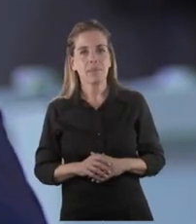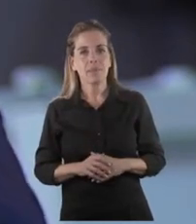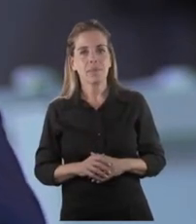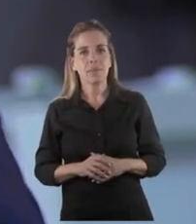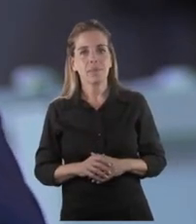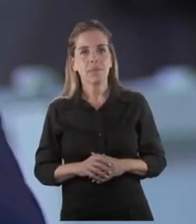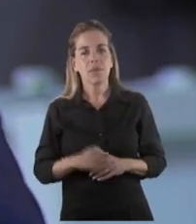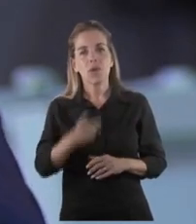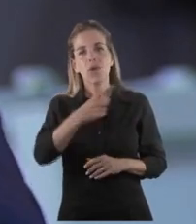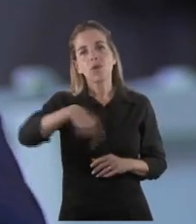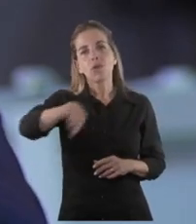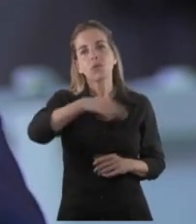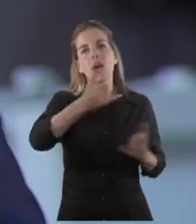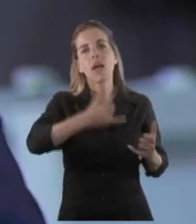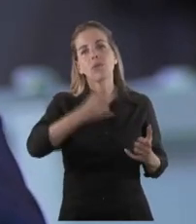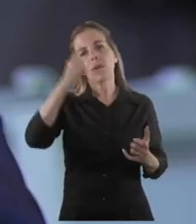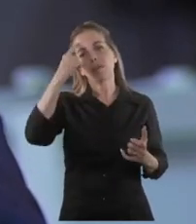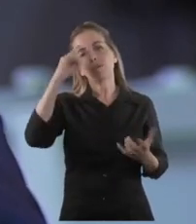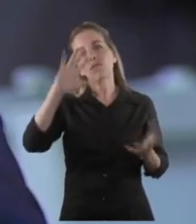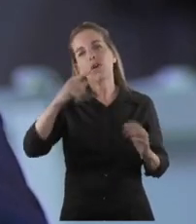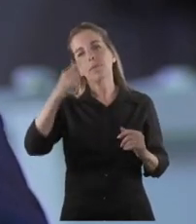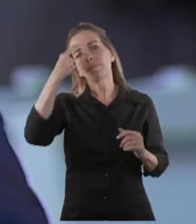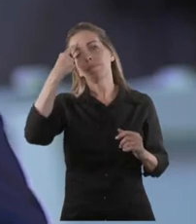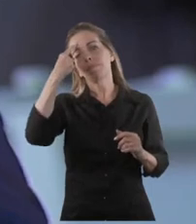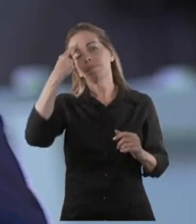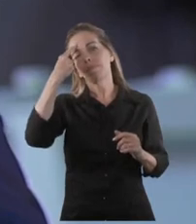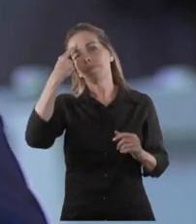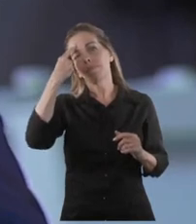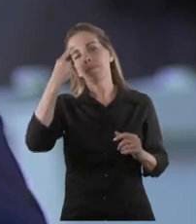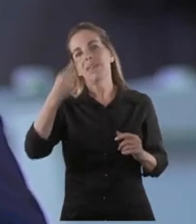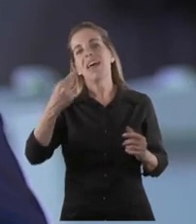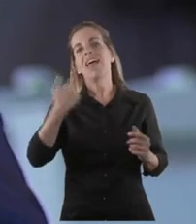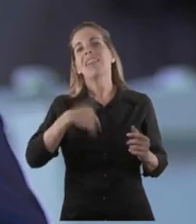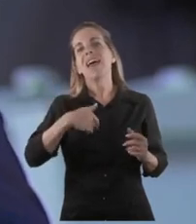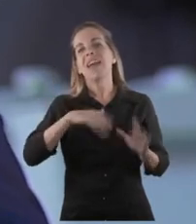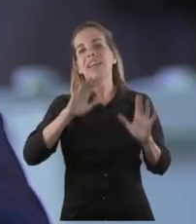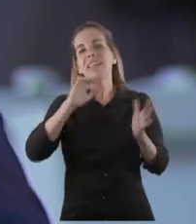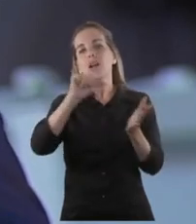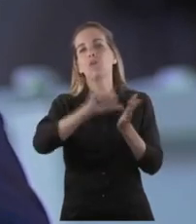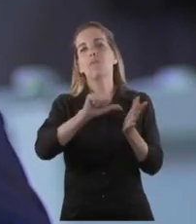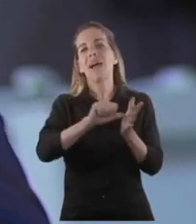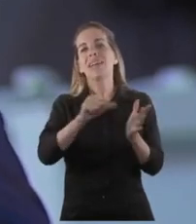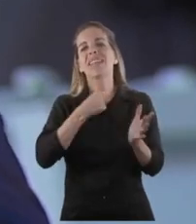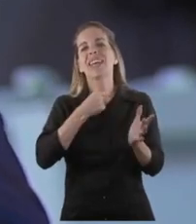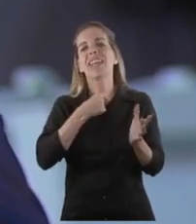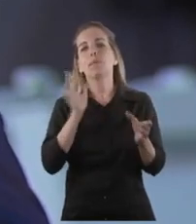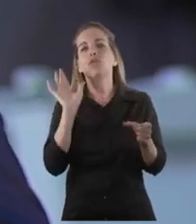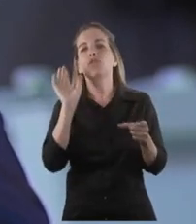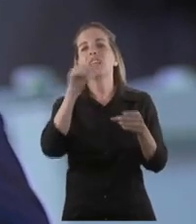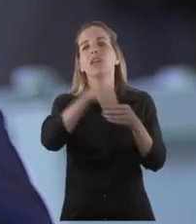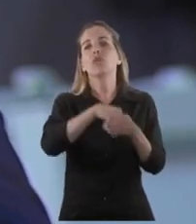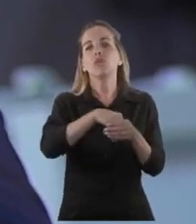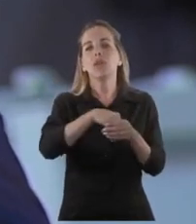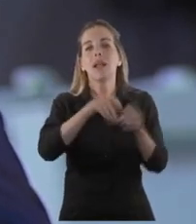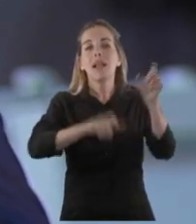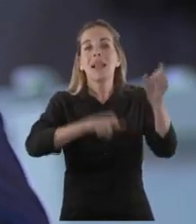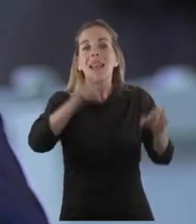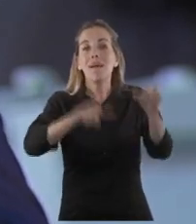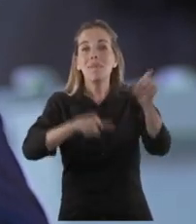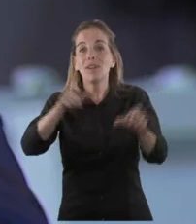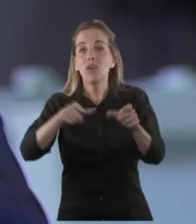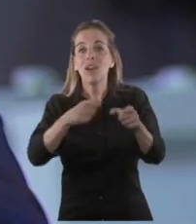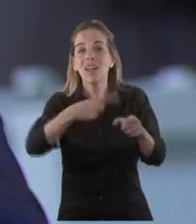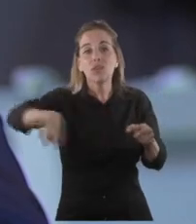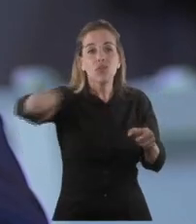una mirada de país, que por sobre todas las cosas es un país que incluye, es un país donde no, nadie sobra, todos son